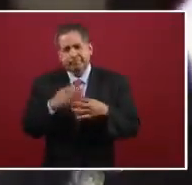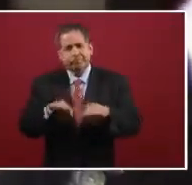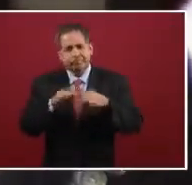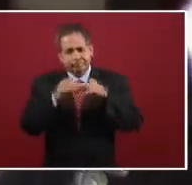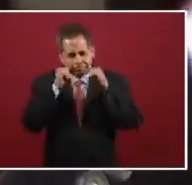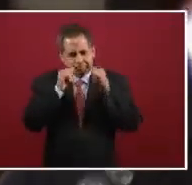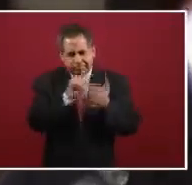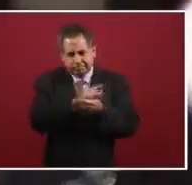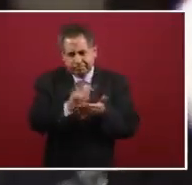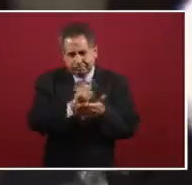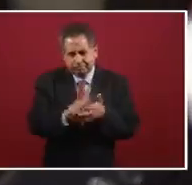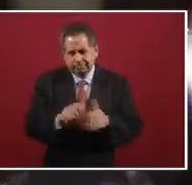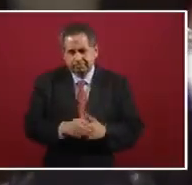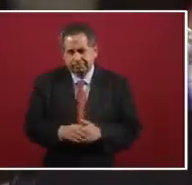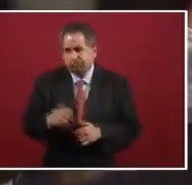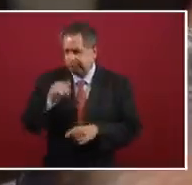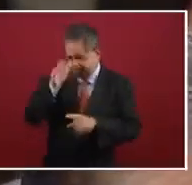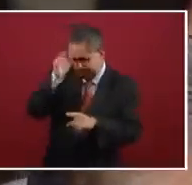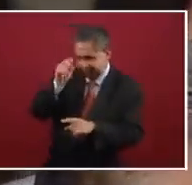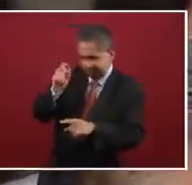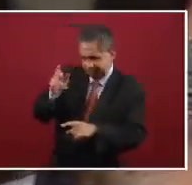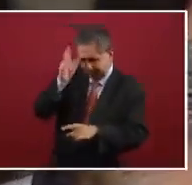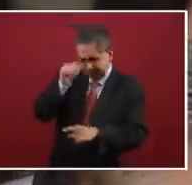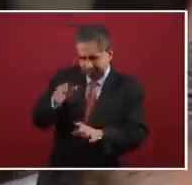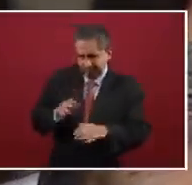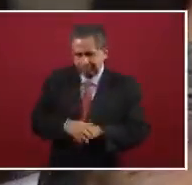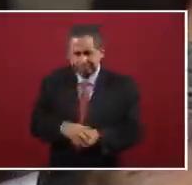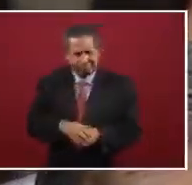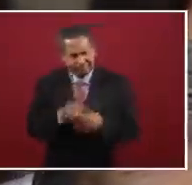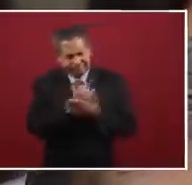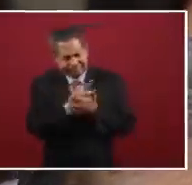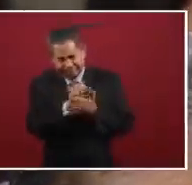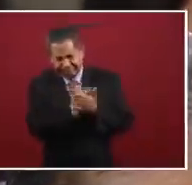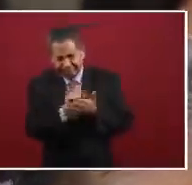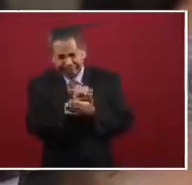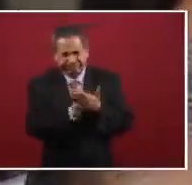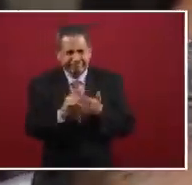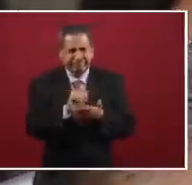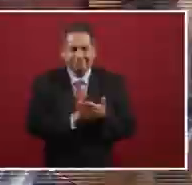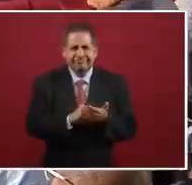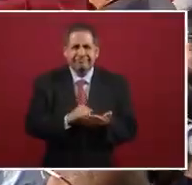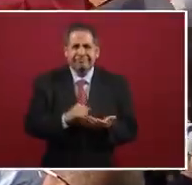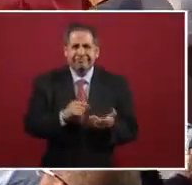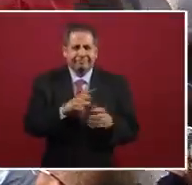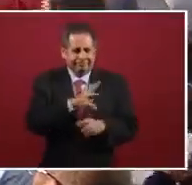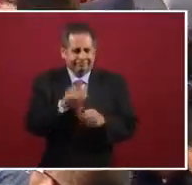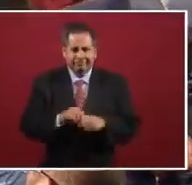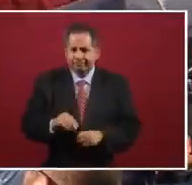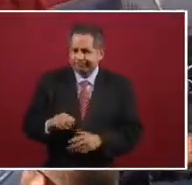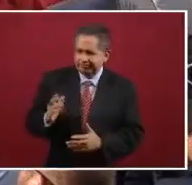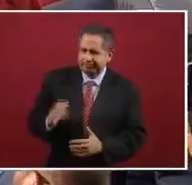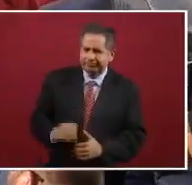buena limpia, desde con jale, con lejía y con todo. Sí.